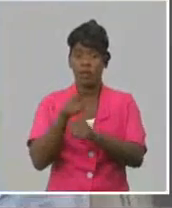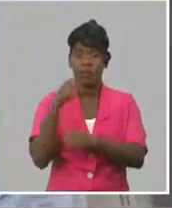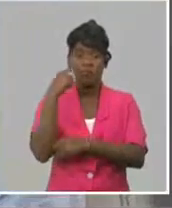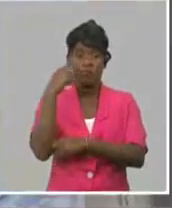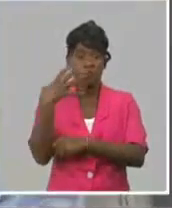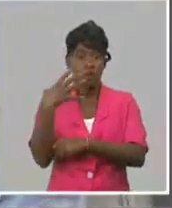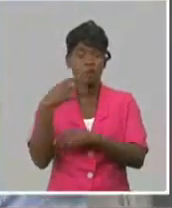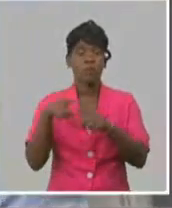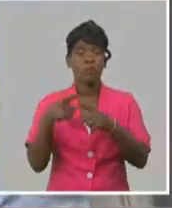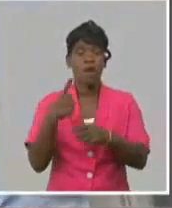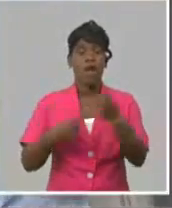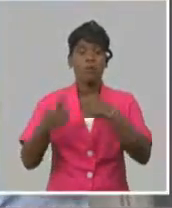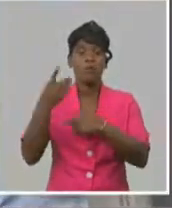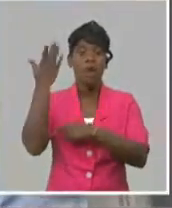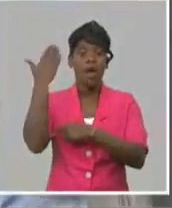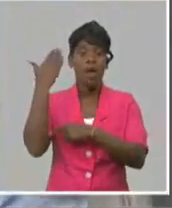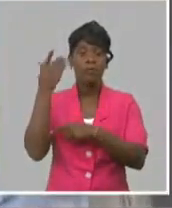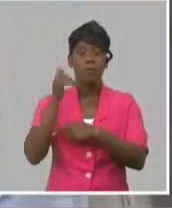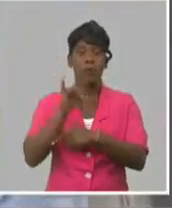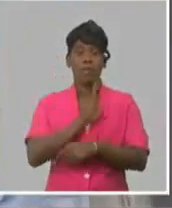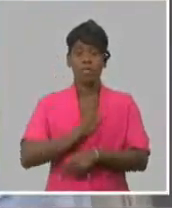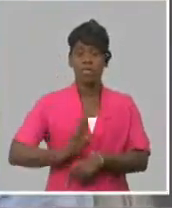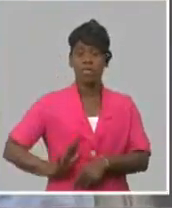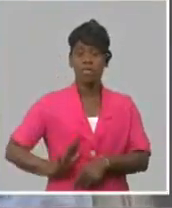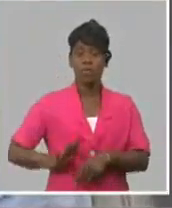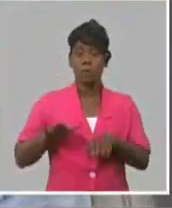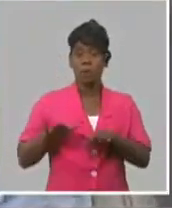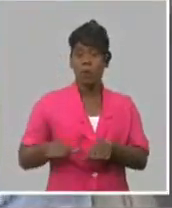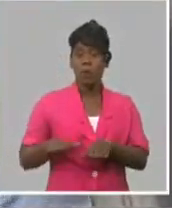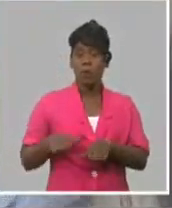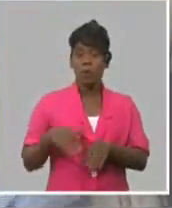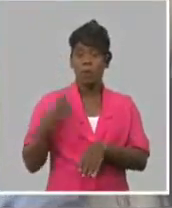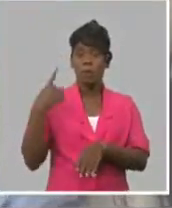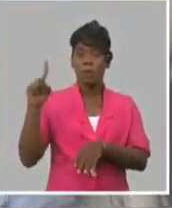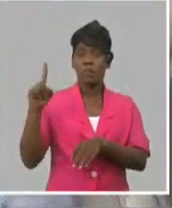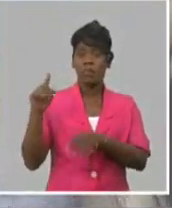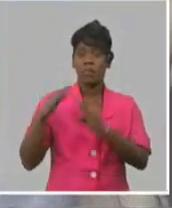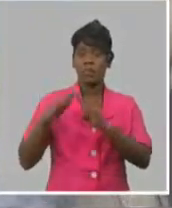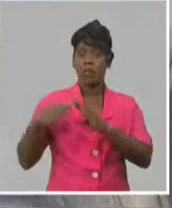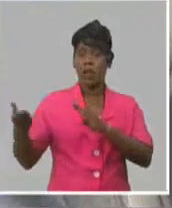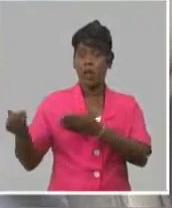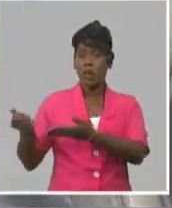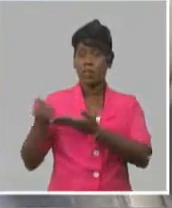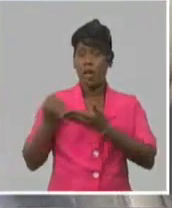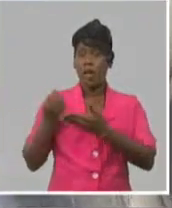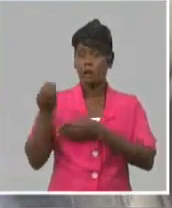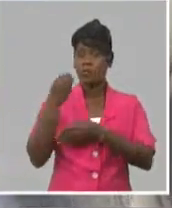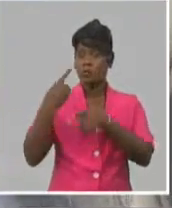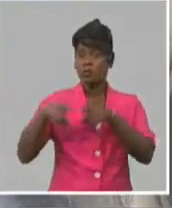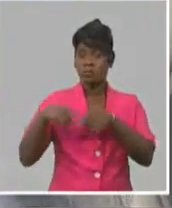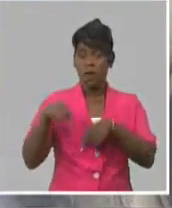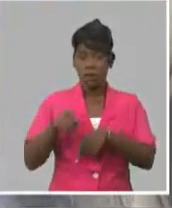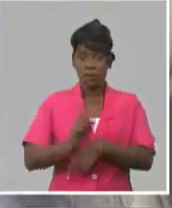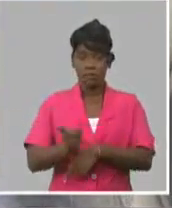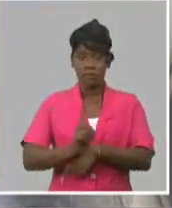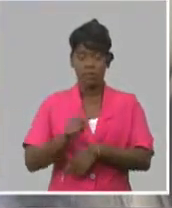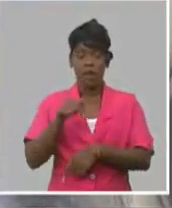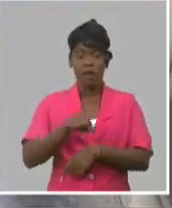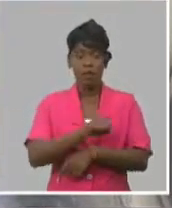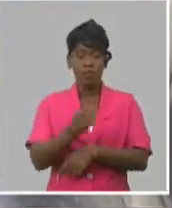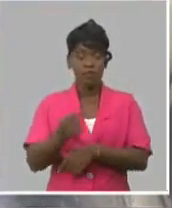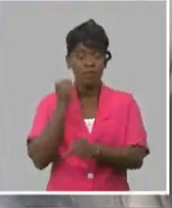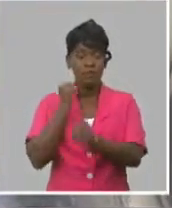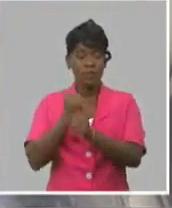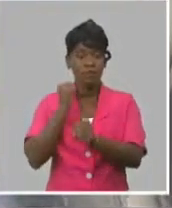población eso es un elemento que tenemos que resolver hay muchas actividades muchos subsidios y hay que buscar la manera que la gente tenga realmente una motivación un